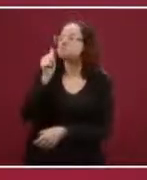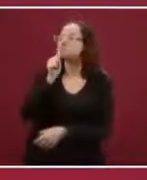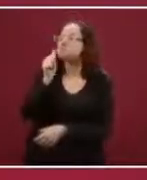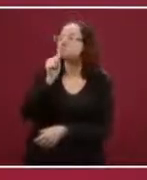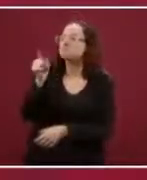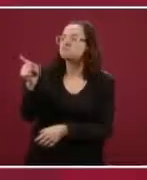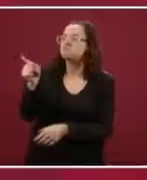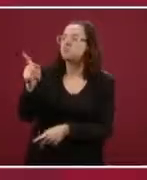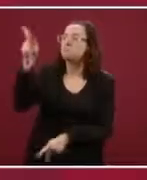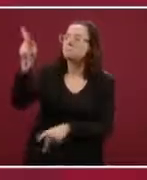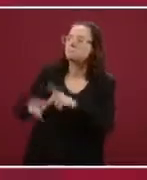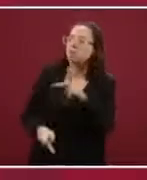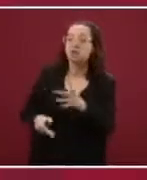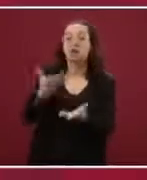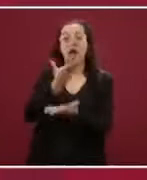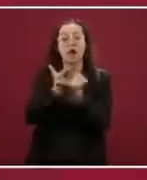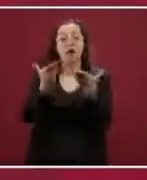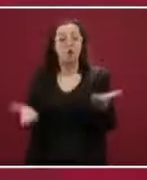requerir,